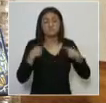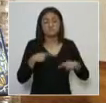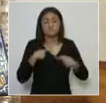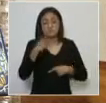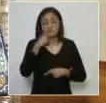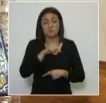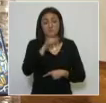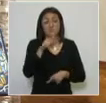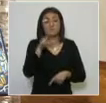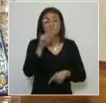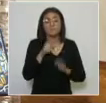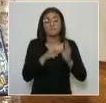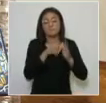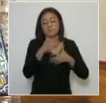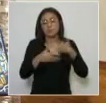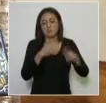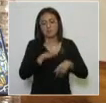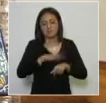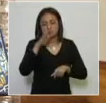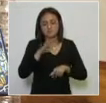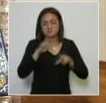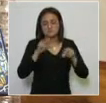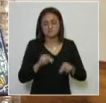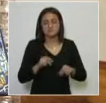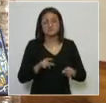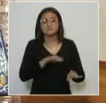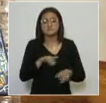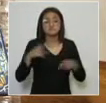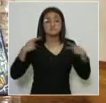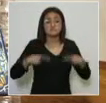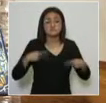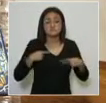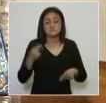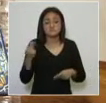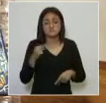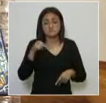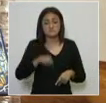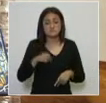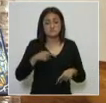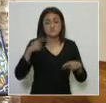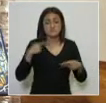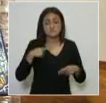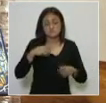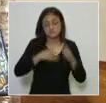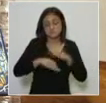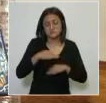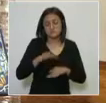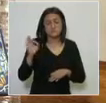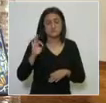Hagan un ladito ese protagonismo. Y la sociedad tiene, el pueblo, la gente,